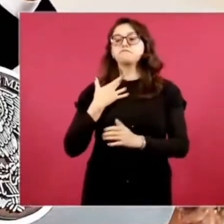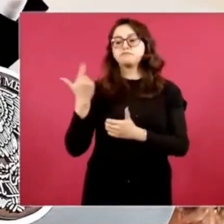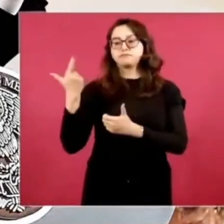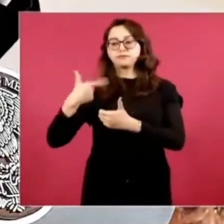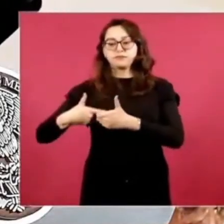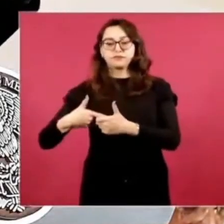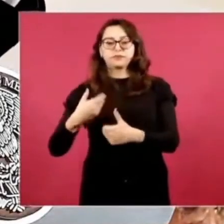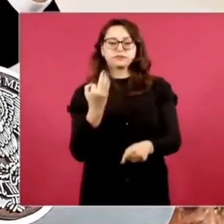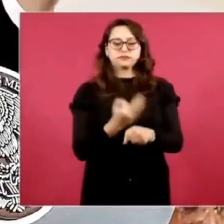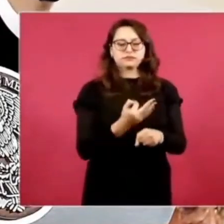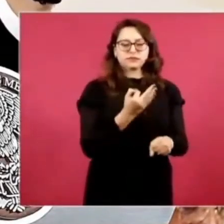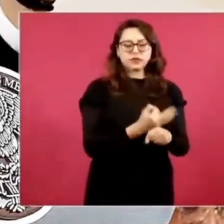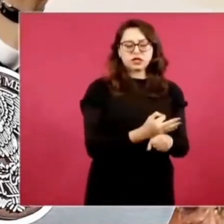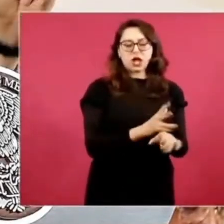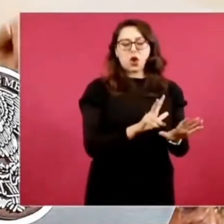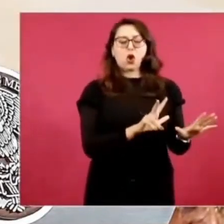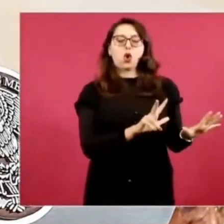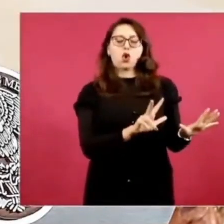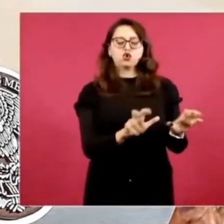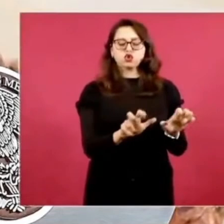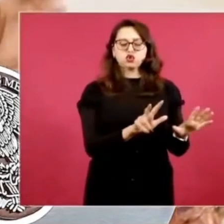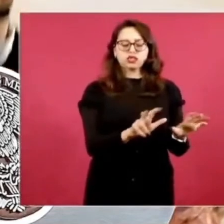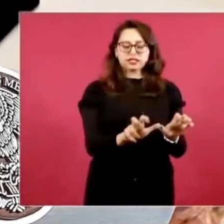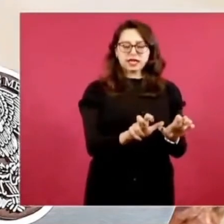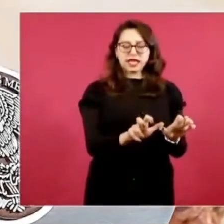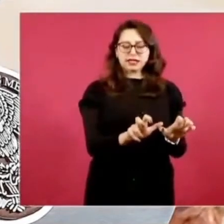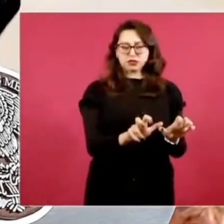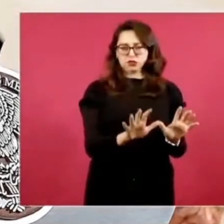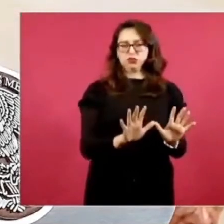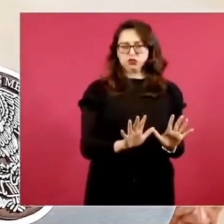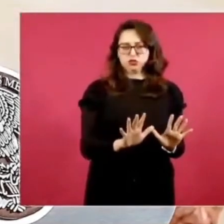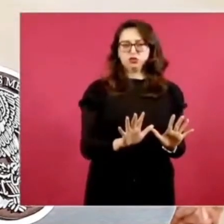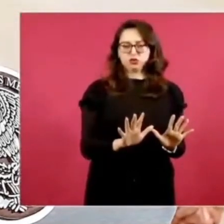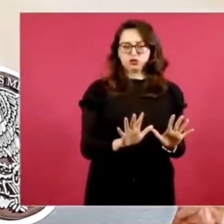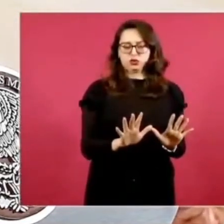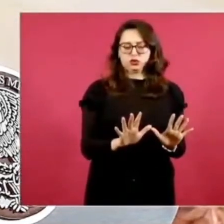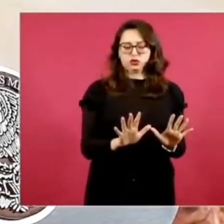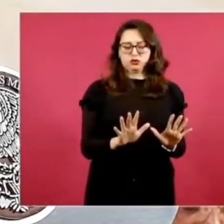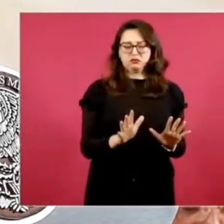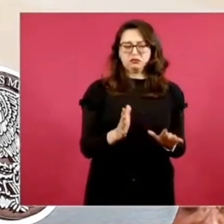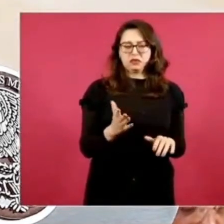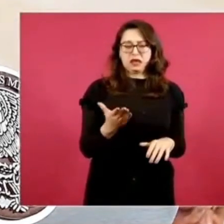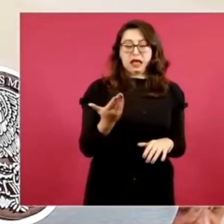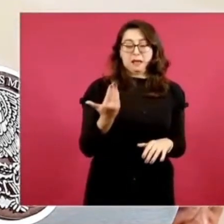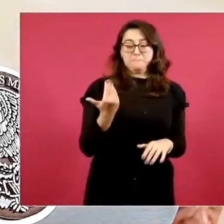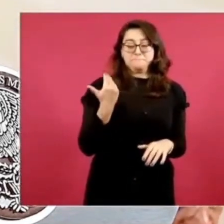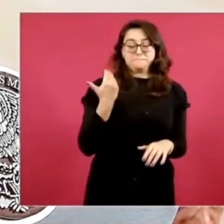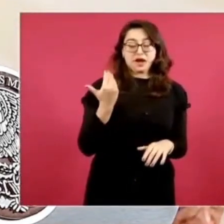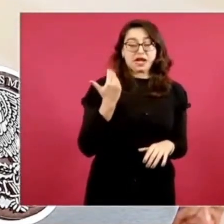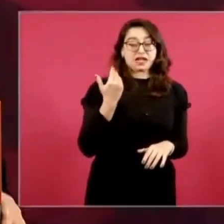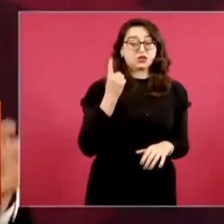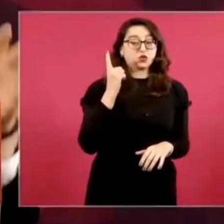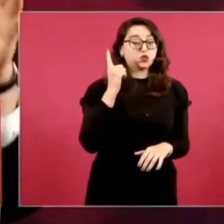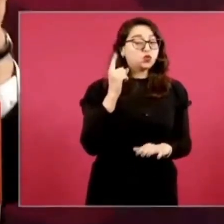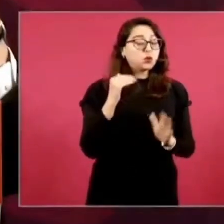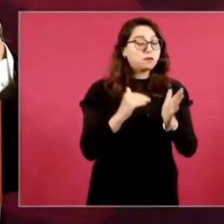800, llegamos hace poco a 1 millón de barriles